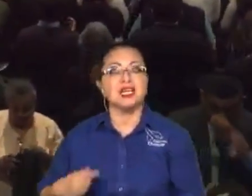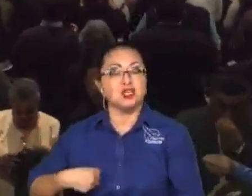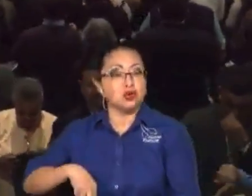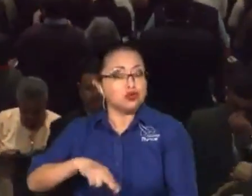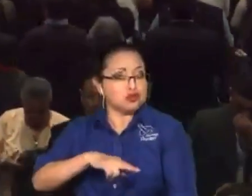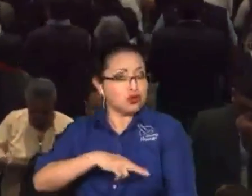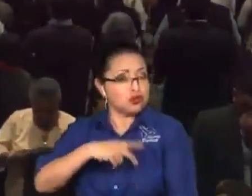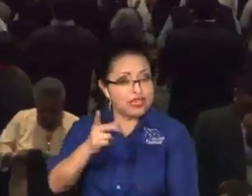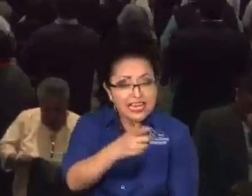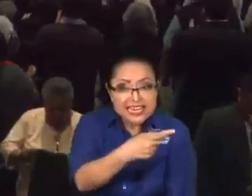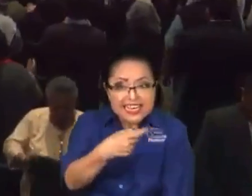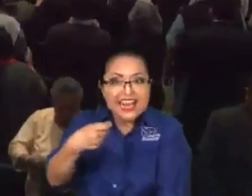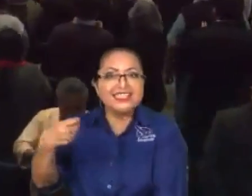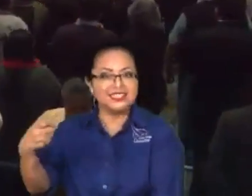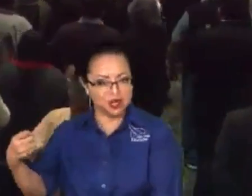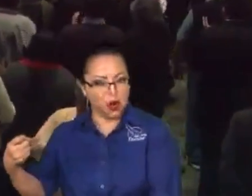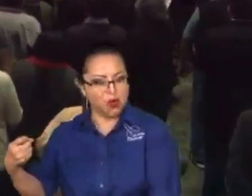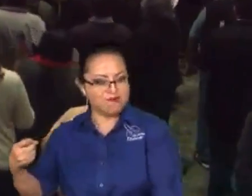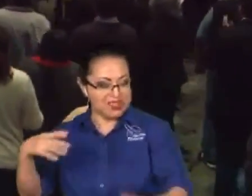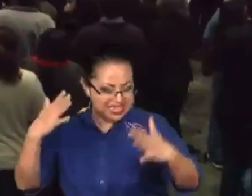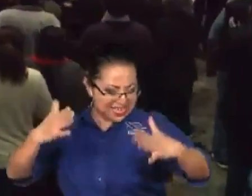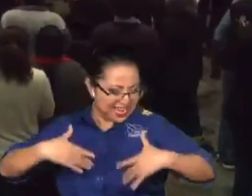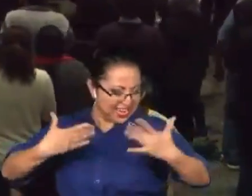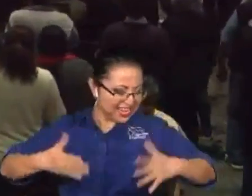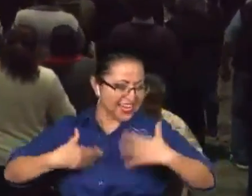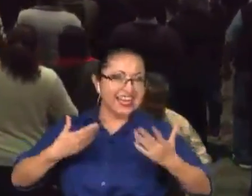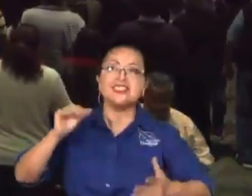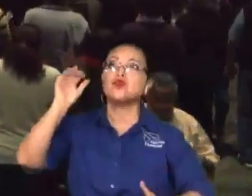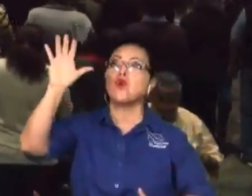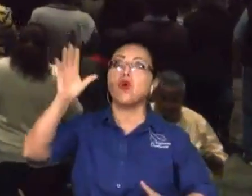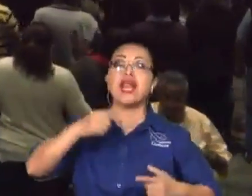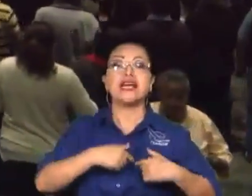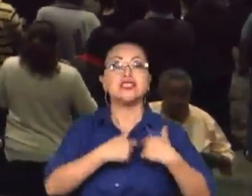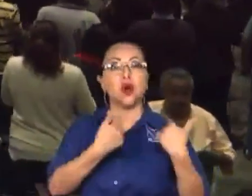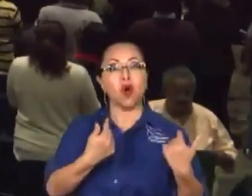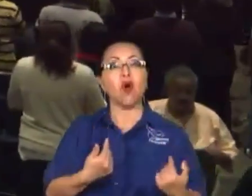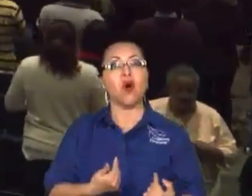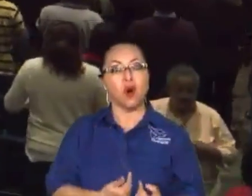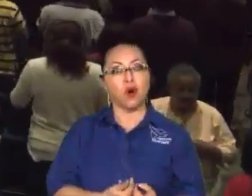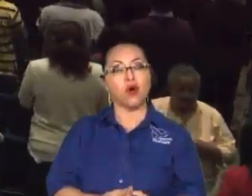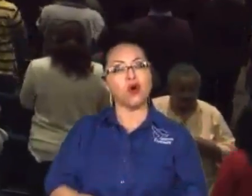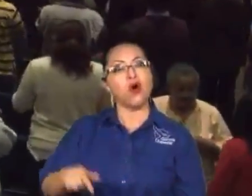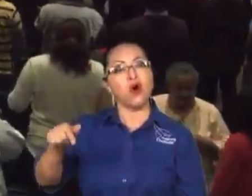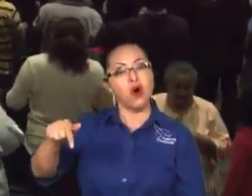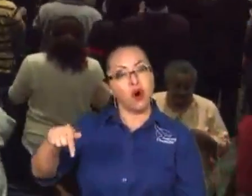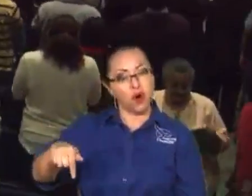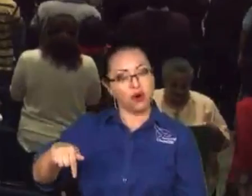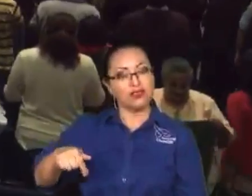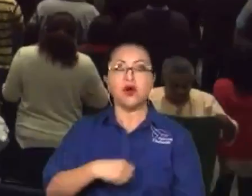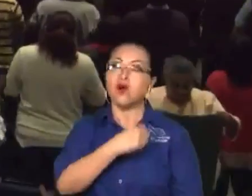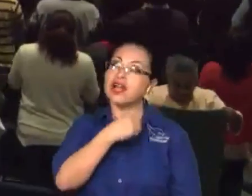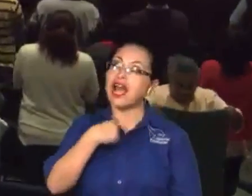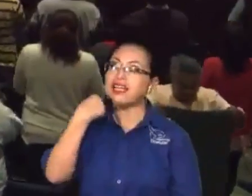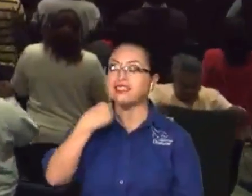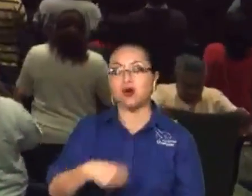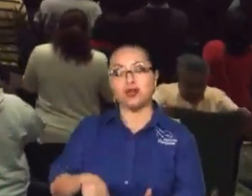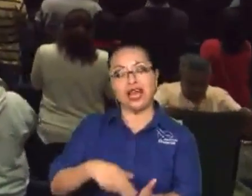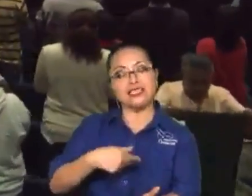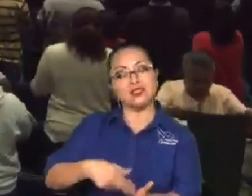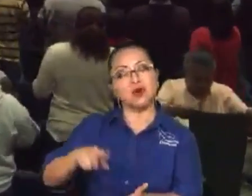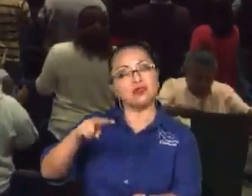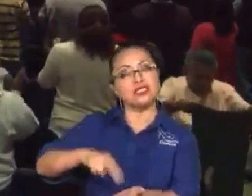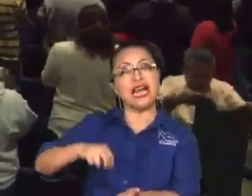Somos la generación que alegra su corazón. Canto,